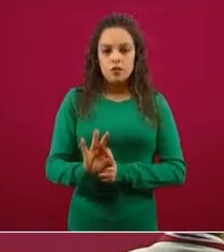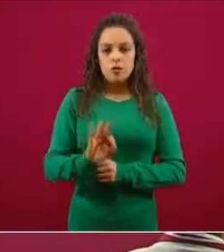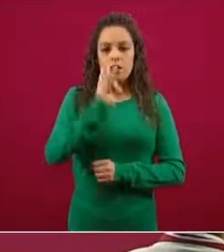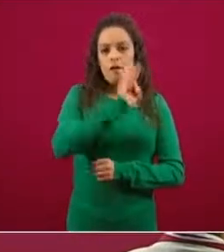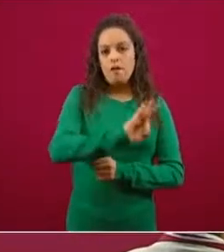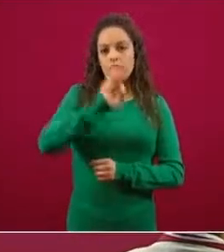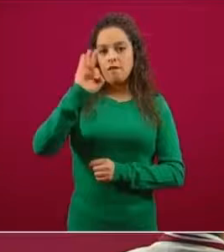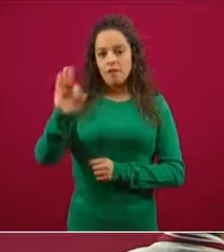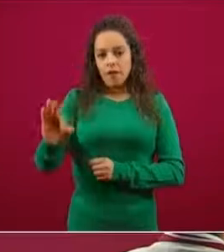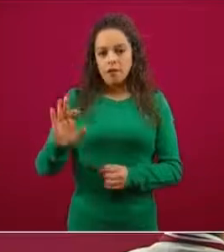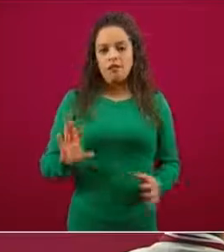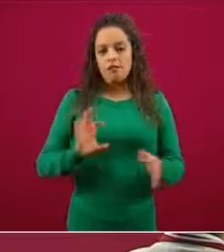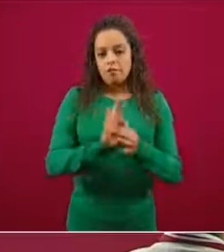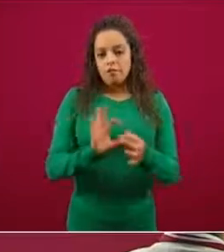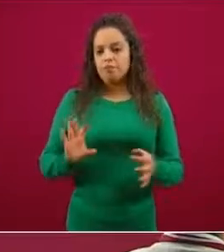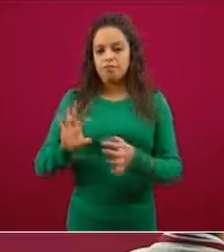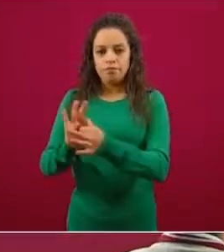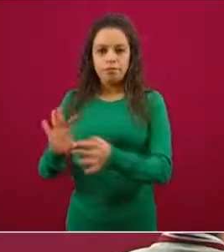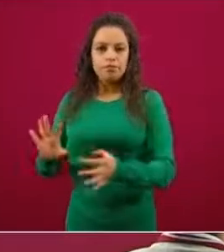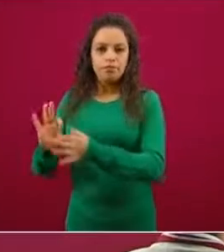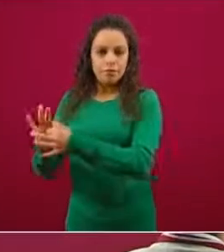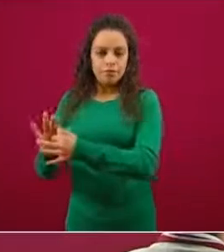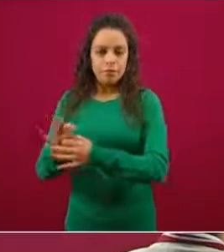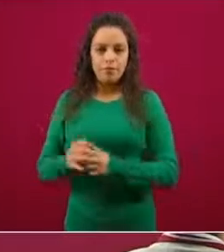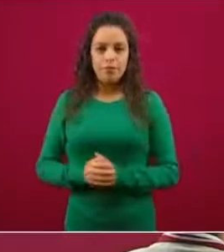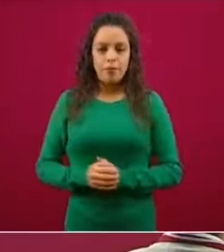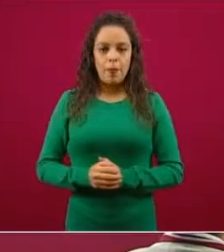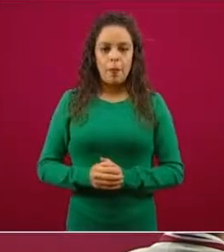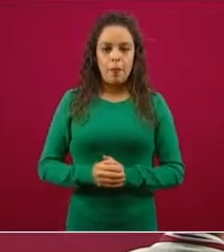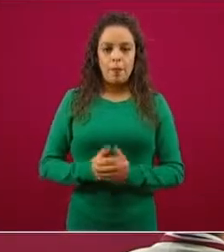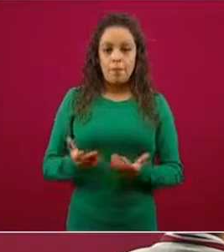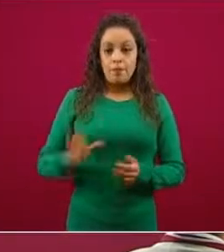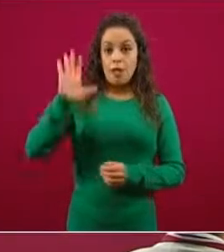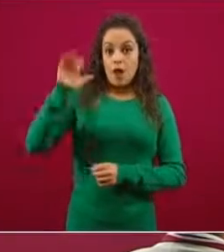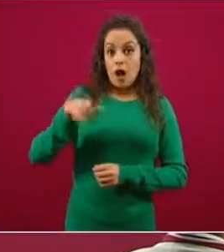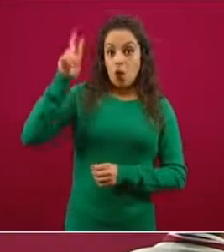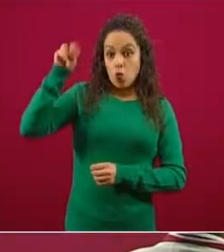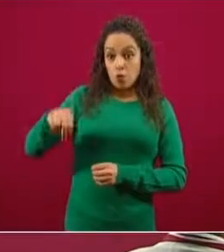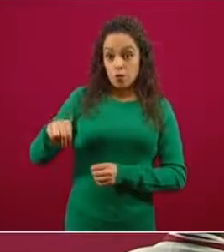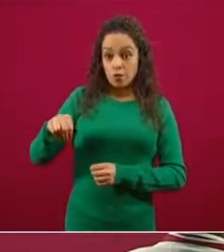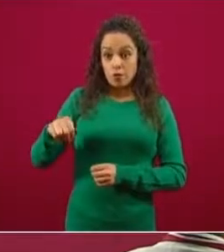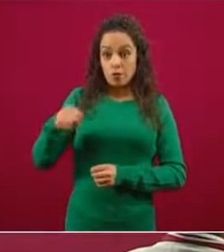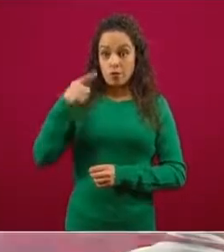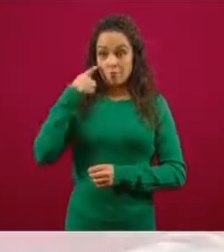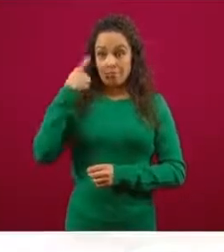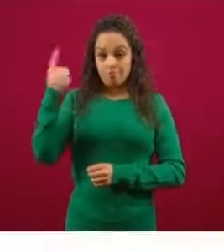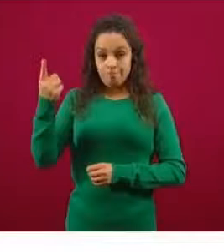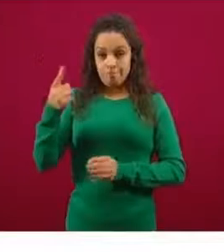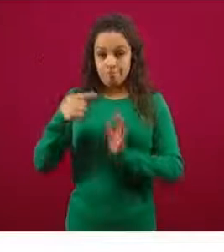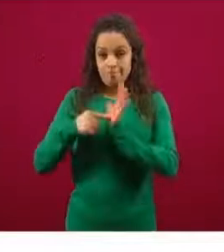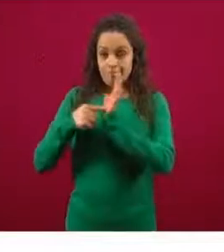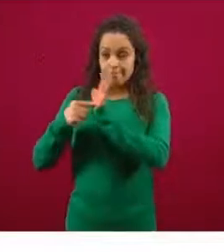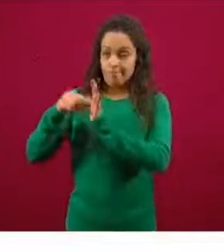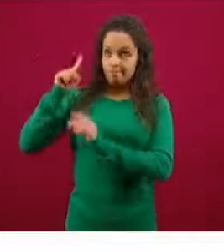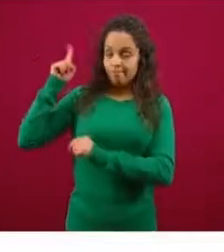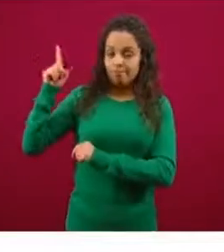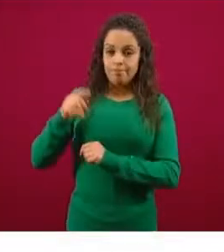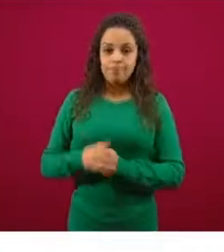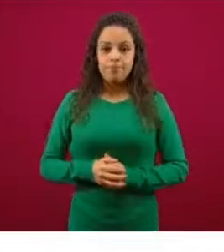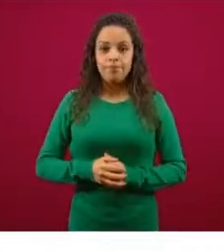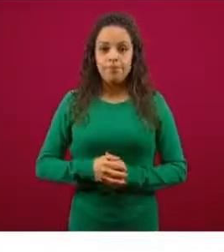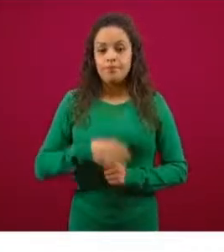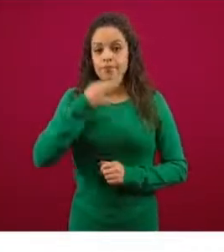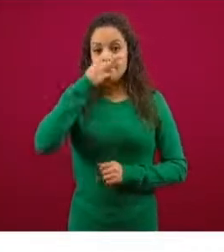fechas. Y lo que vemos es que en el caso de Cancún, esto es Cancún, la predicción indica que